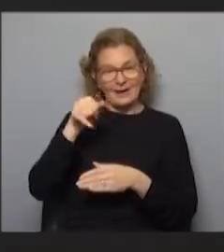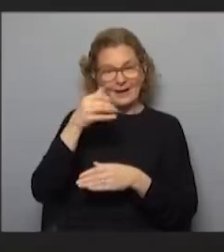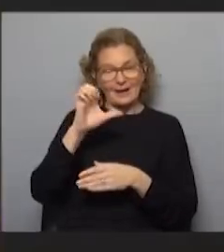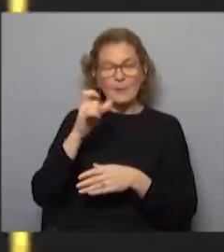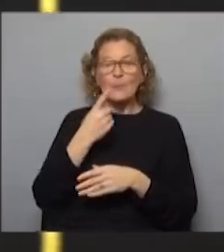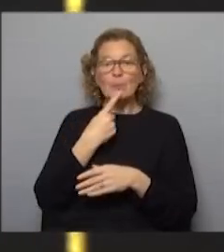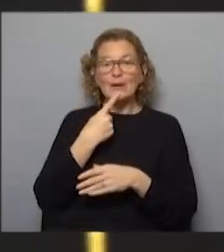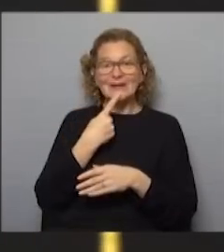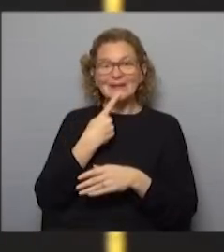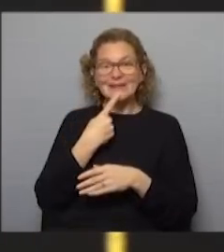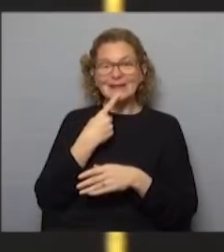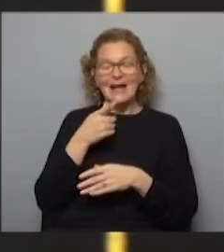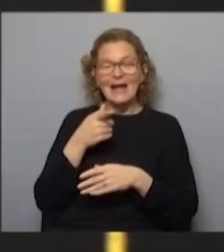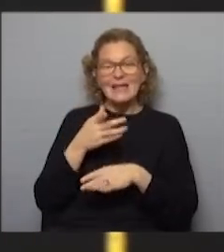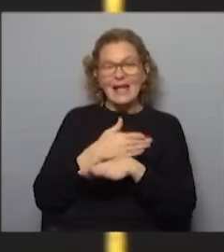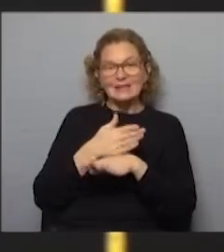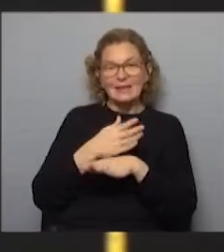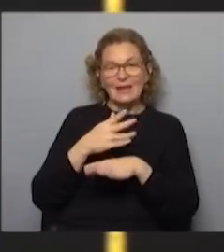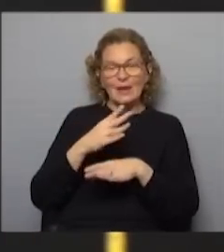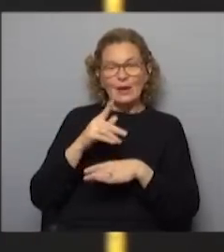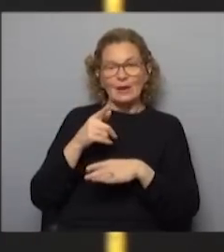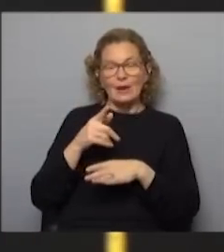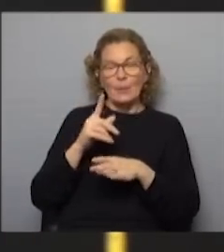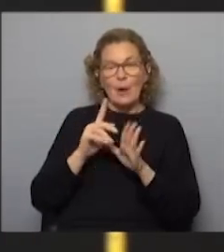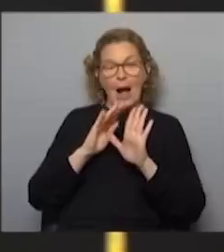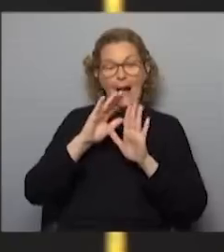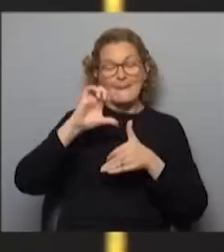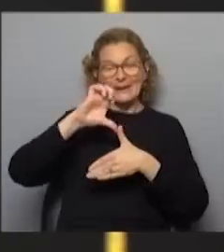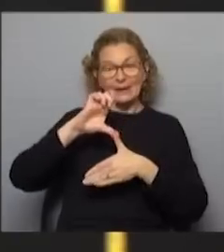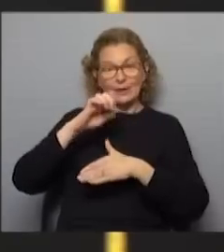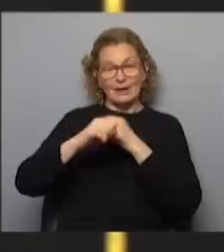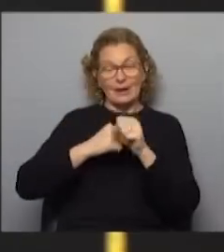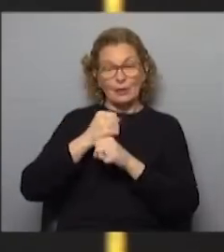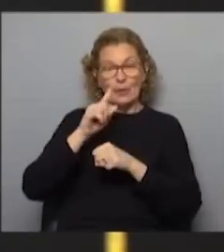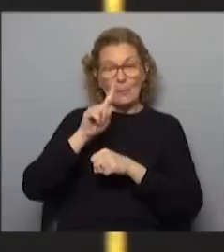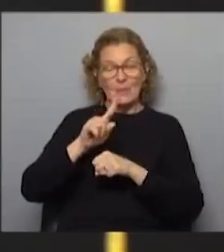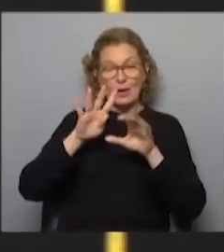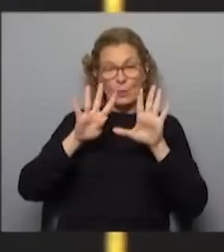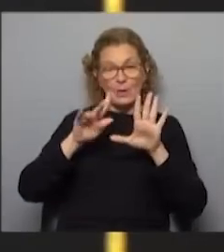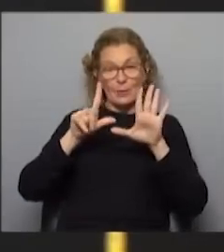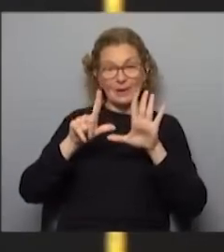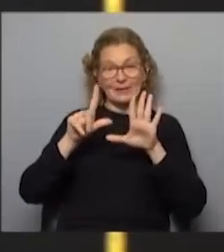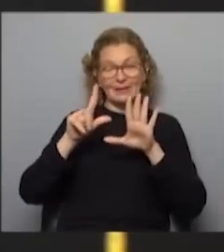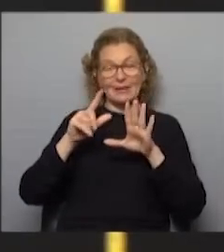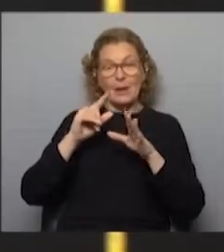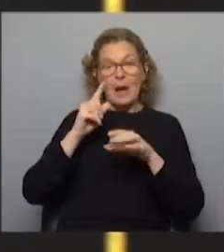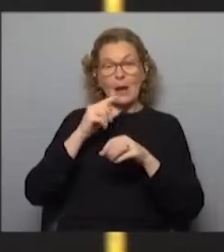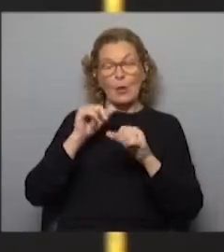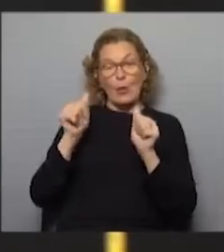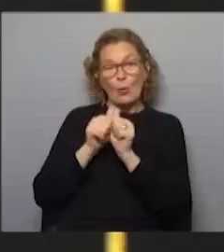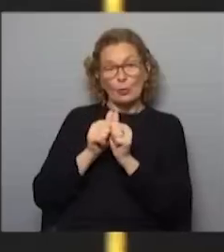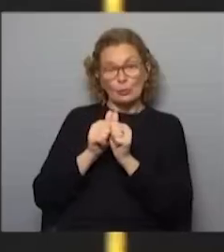inteligencia policial y anticomunismo en el sur de América Latina 1947 1961 junto a Fernando